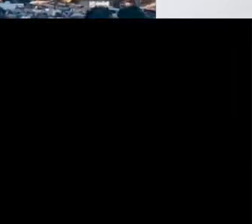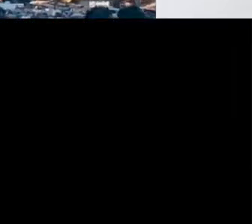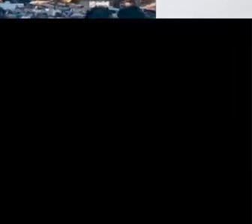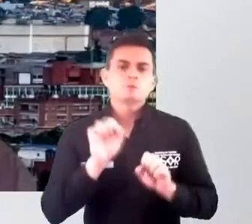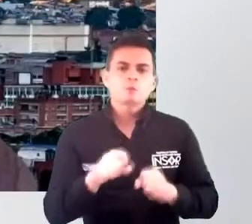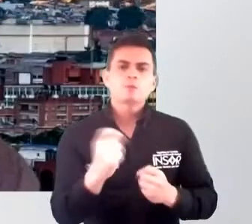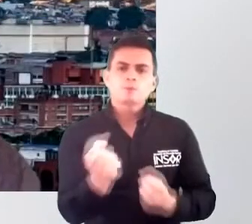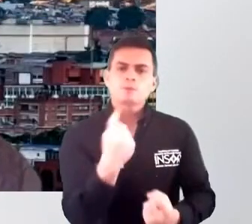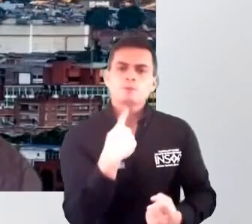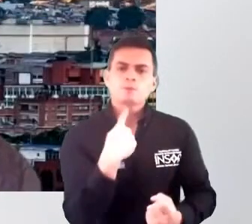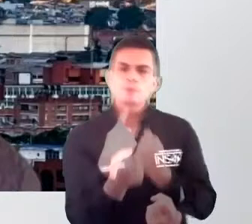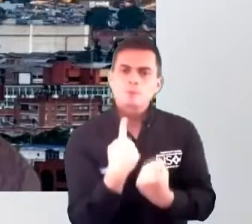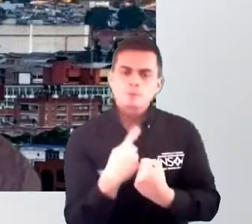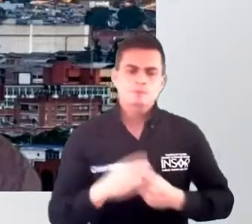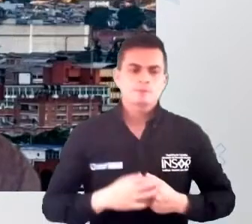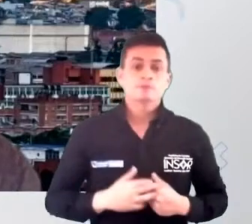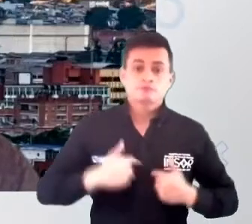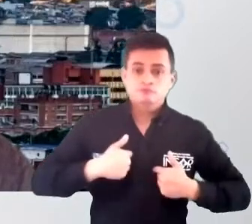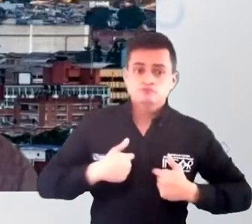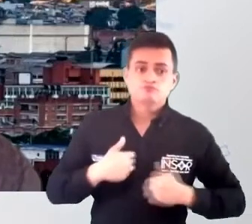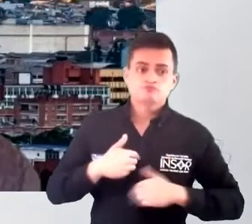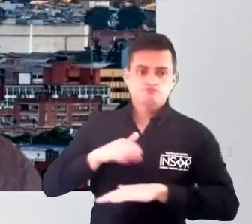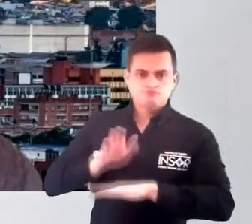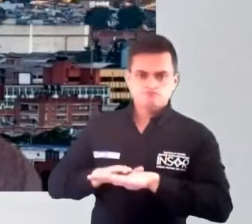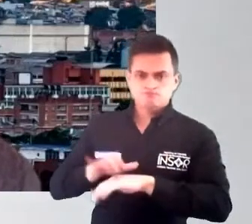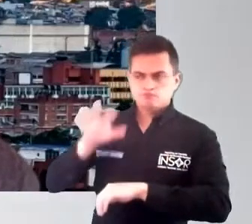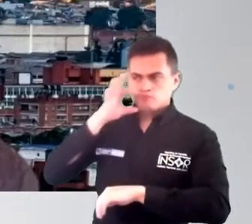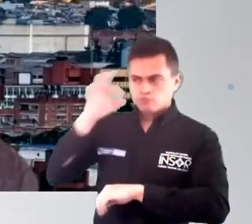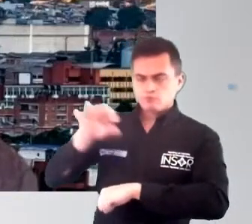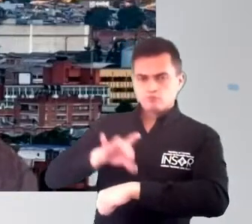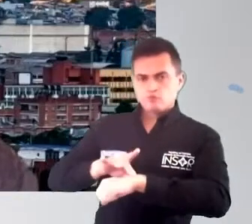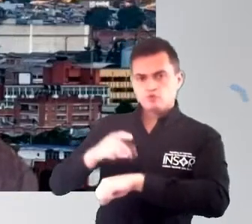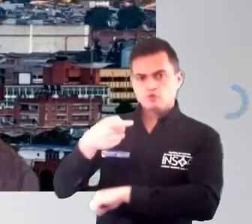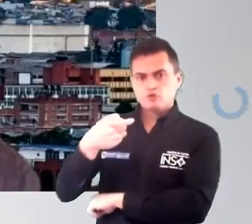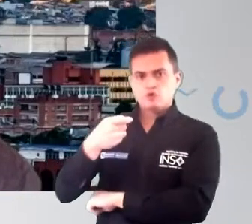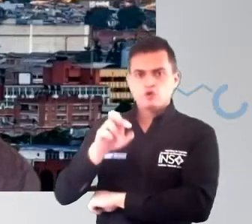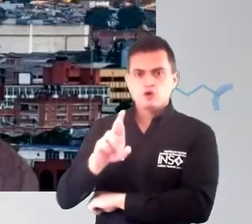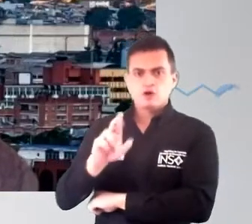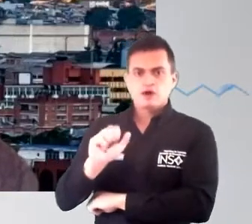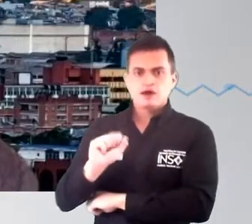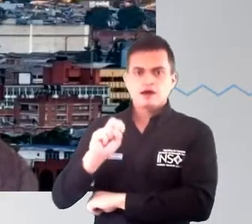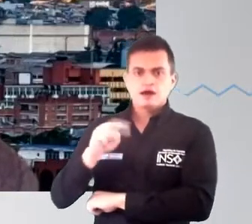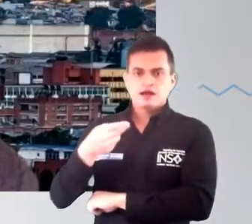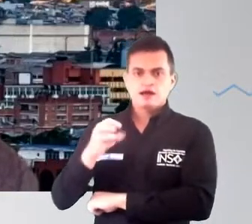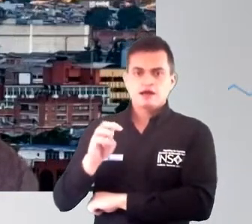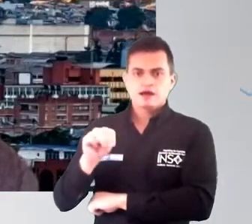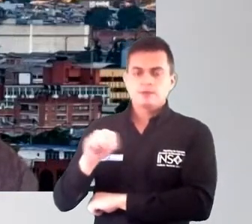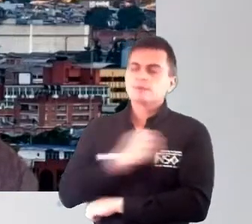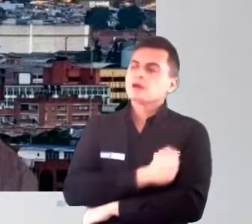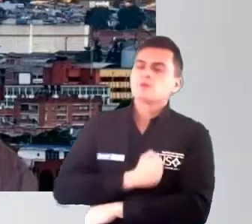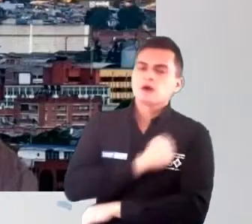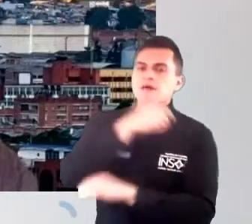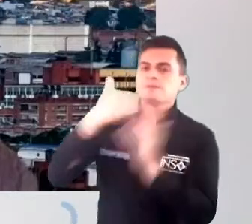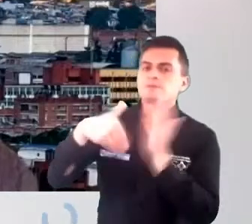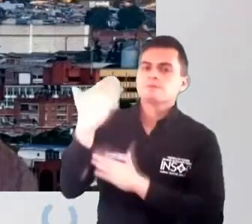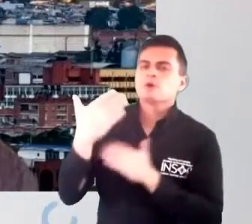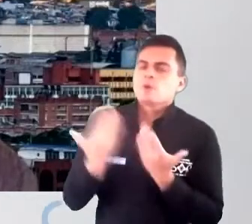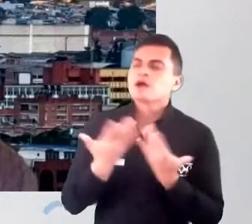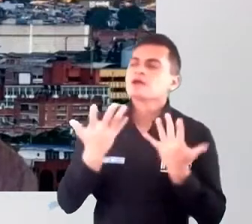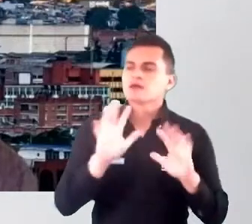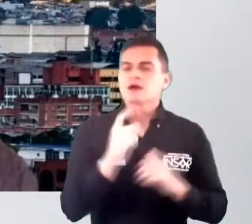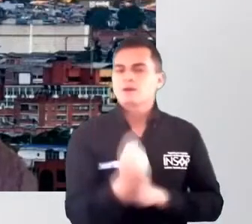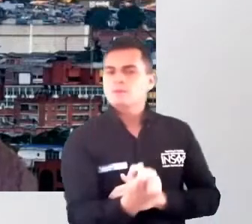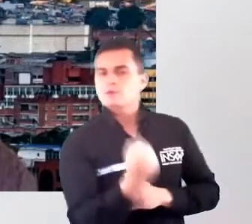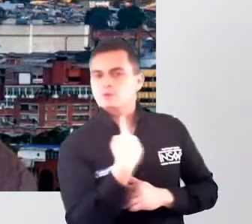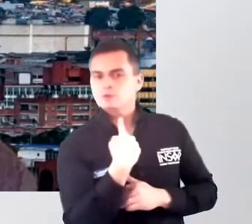Yo quisiera invitar al doctor Graham a que comencemos este diálogo con una pregunta que ya nos llegó